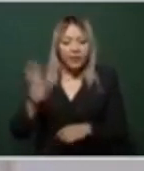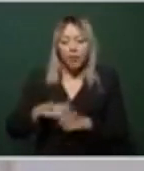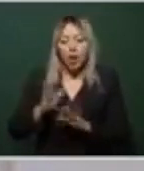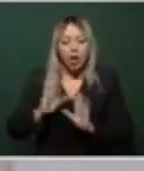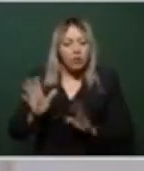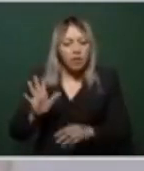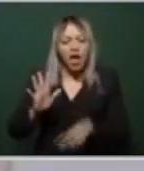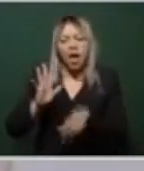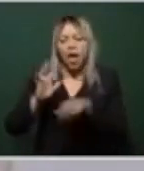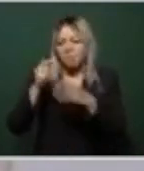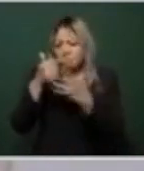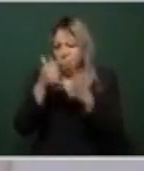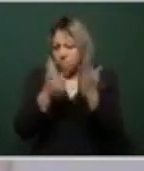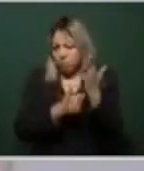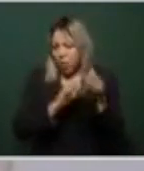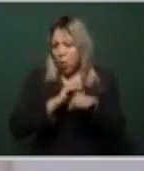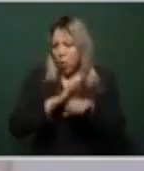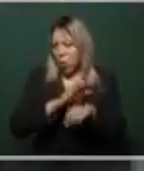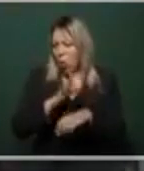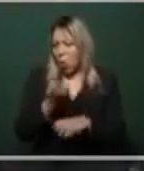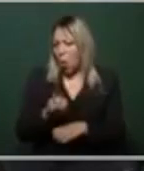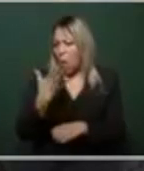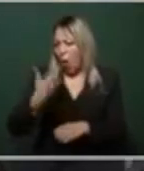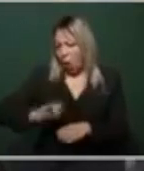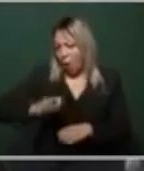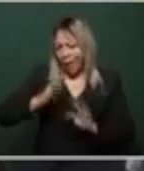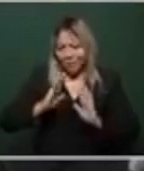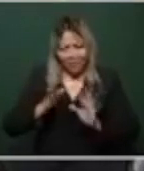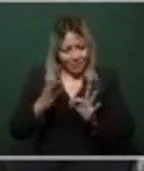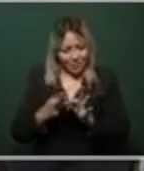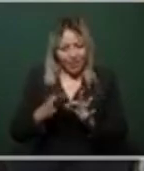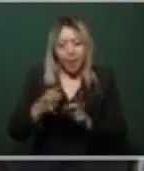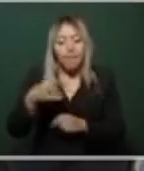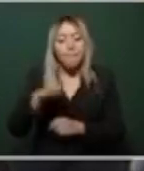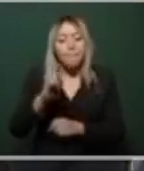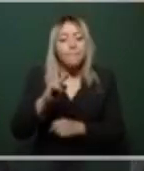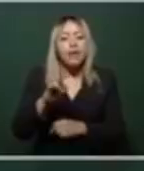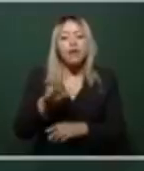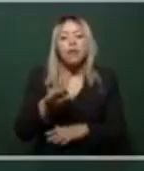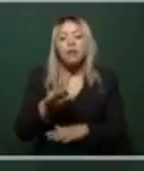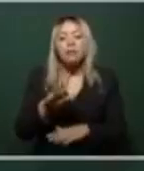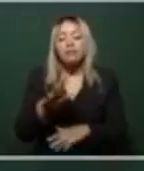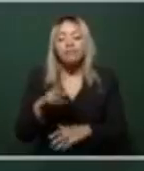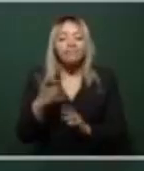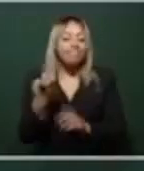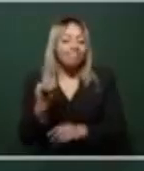los censos de los jóvenes. Pero sí tiene que irse